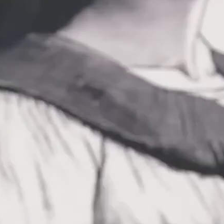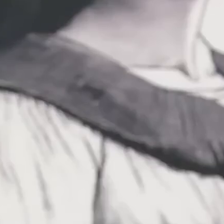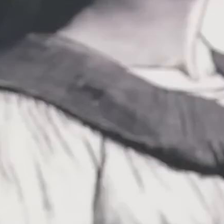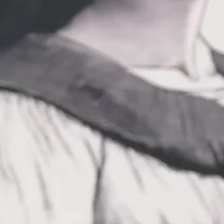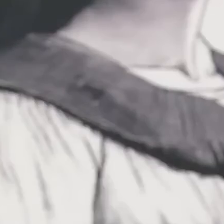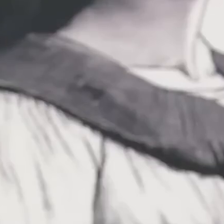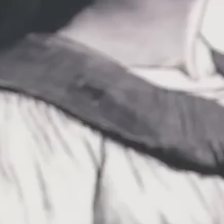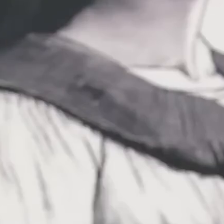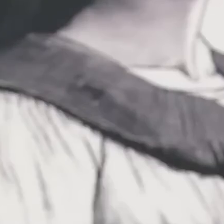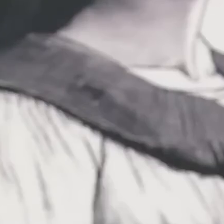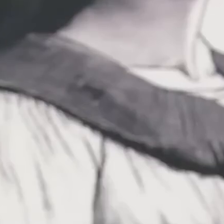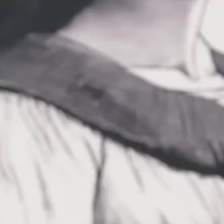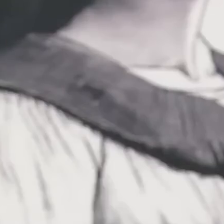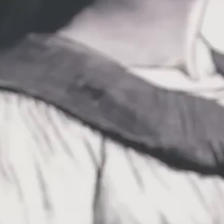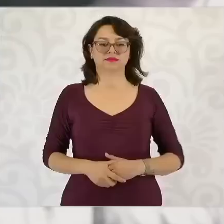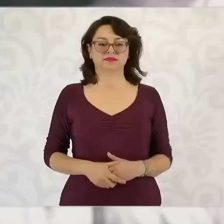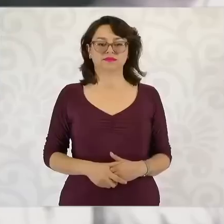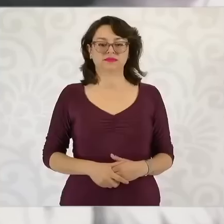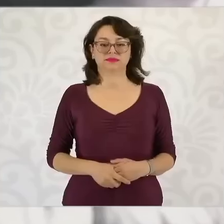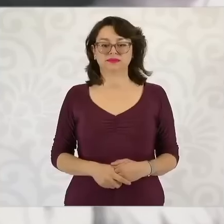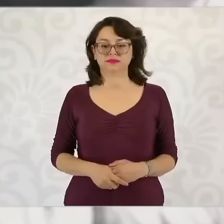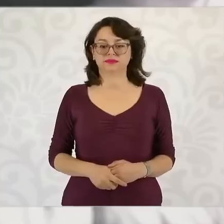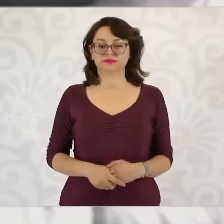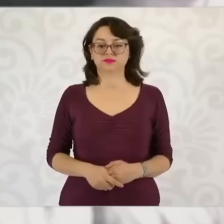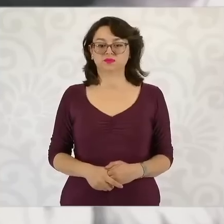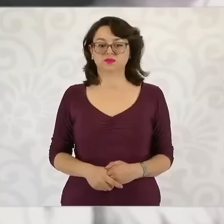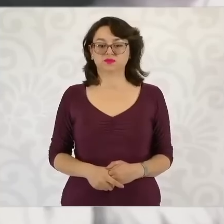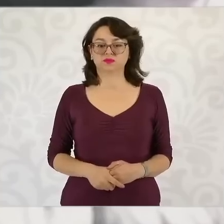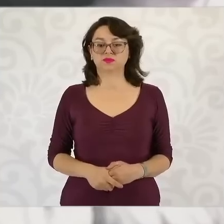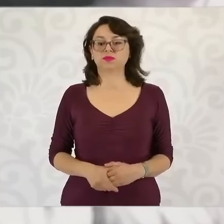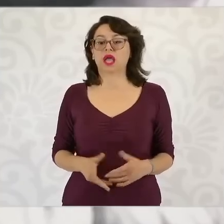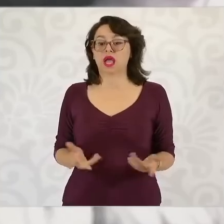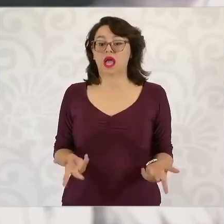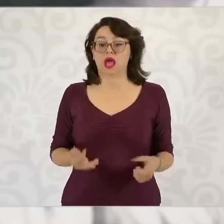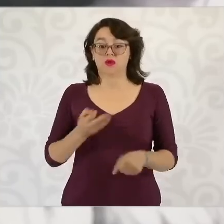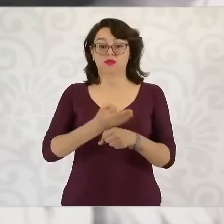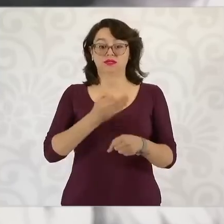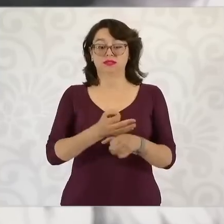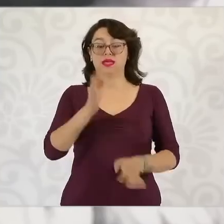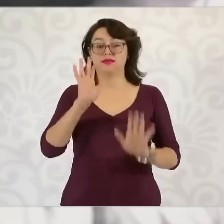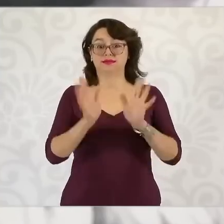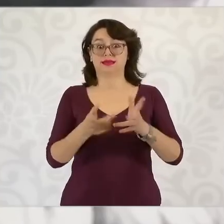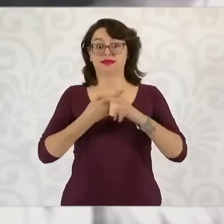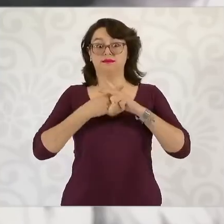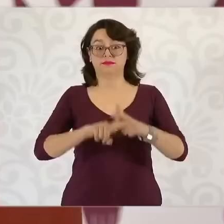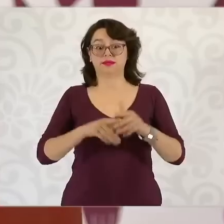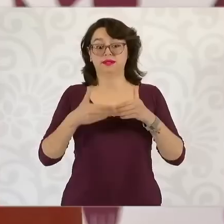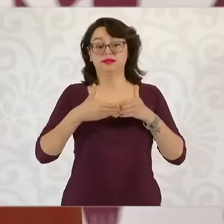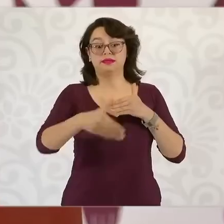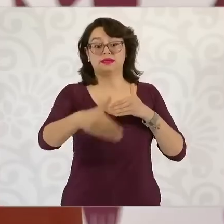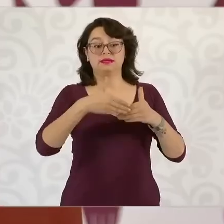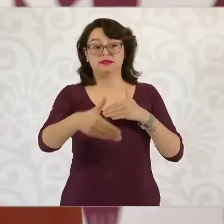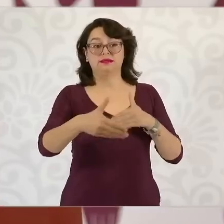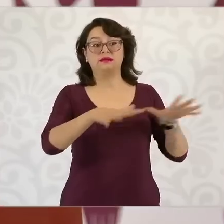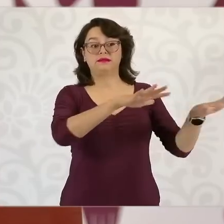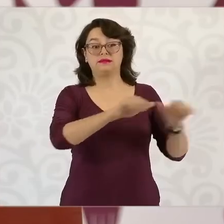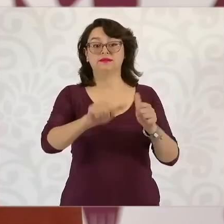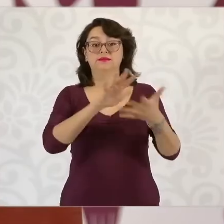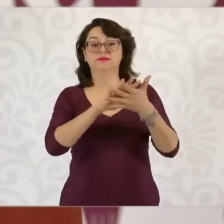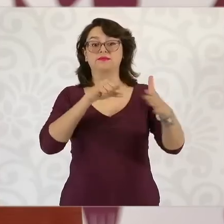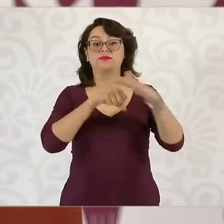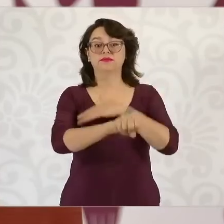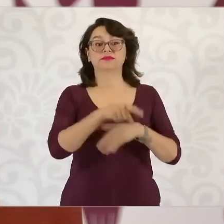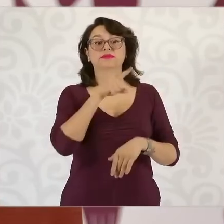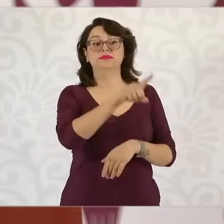correspondiente. En la primera parte de la audiencia ya le decretaron la formal prisión. Él pidió una prórroga. Mañana vamos a continuar